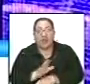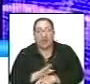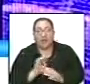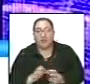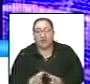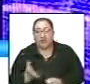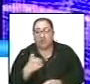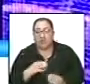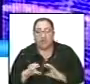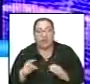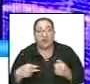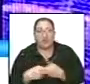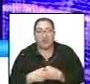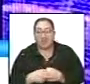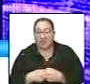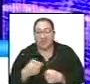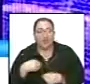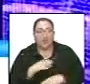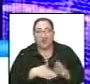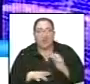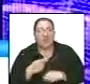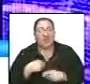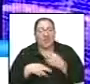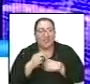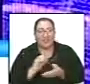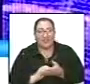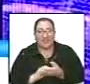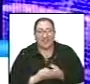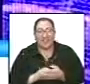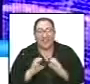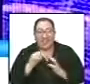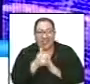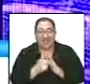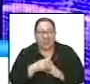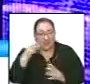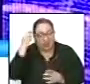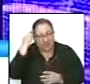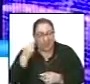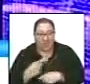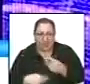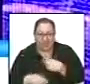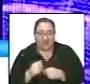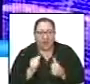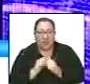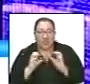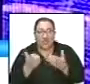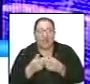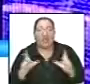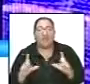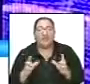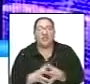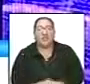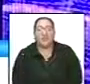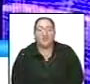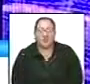precisamente vamos a hacer una breve pausa. No se mueva porque regresamos con más en Agenda Parlamentaria a través de Congreso Televisión.